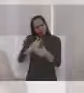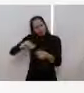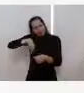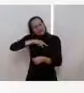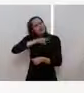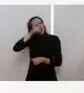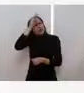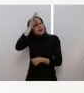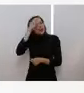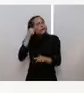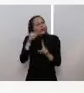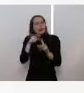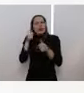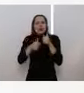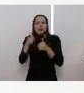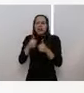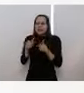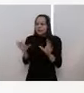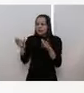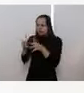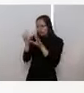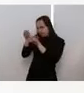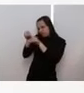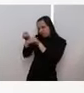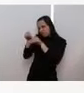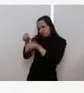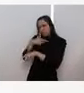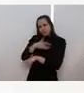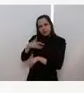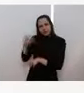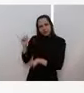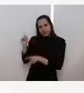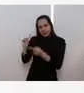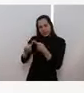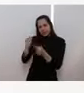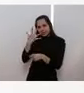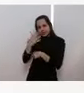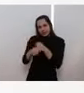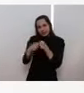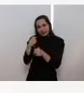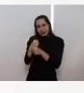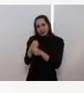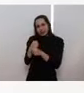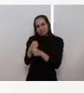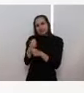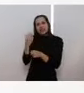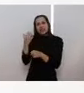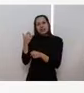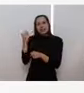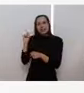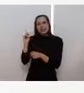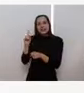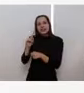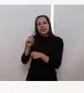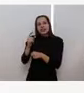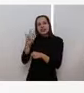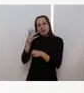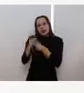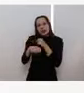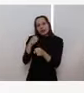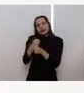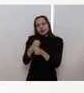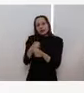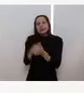formación del talento humano en salud durante más de cinco décadas desde 1985 a este momento podemos